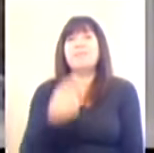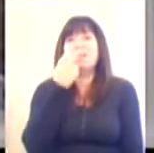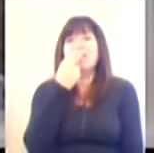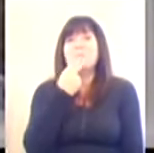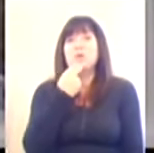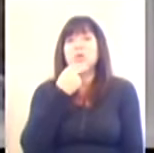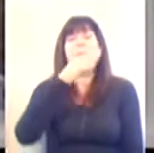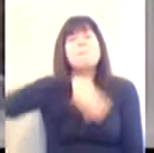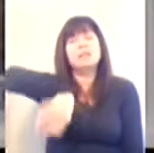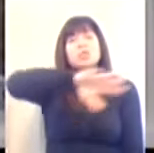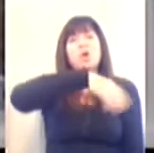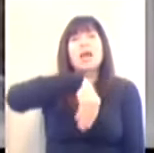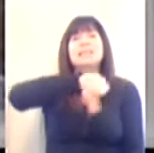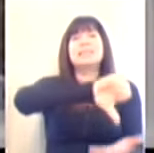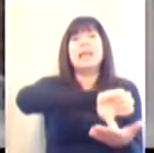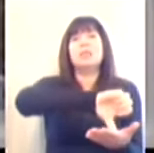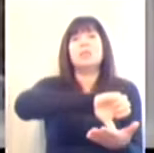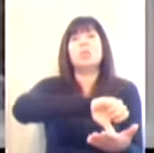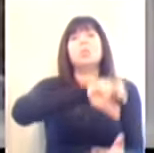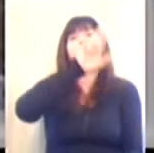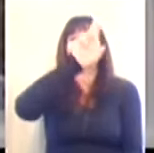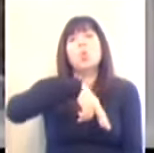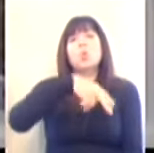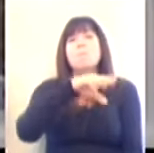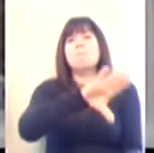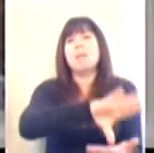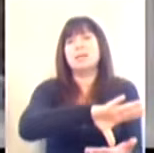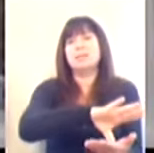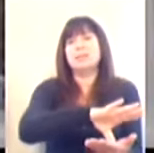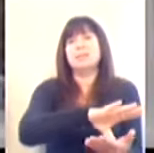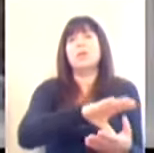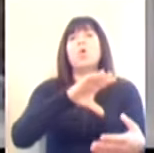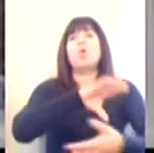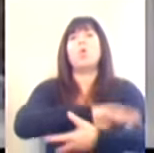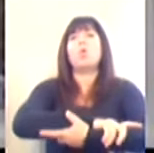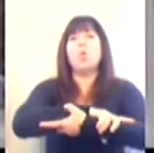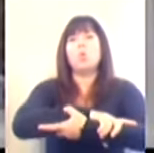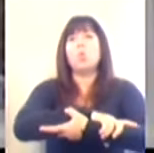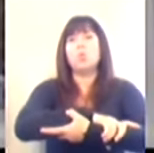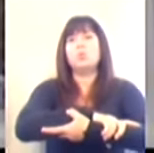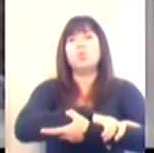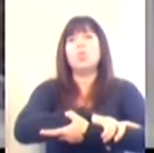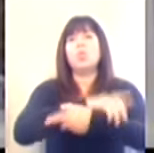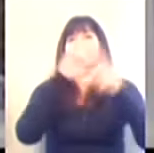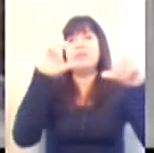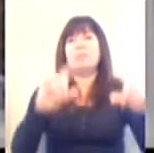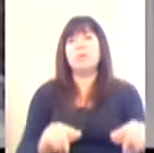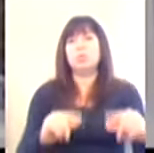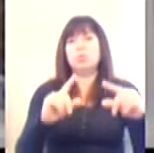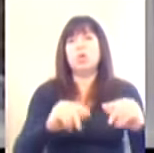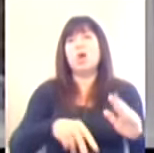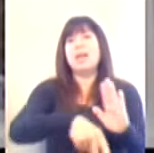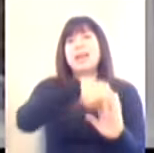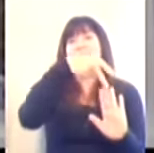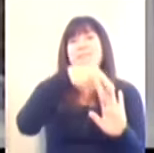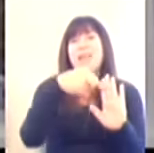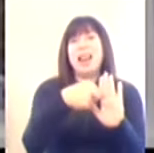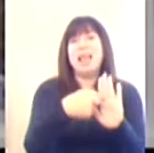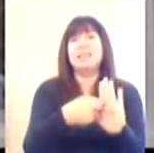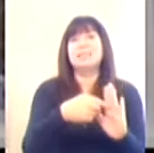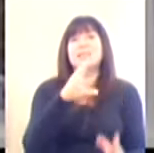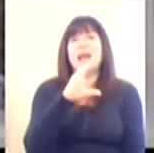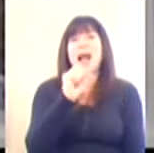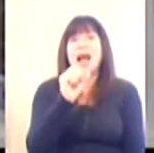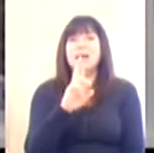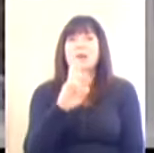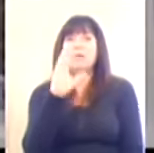con beneficios directos en las comunidades, en conjunto con una relevante disminución de los niveles de carbono